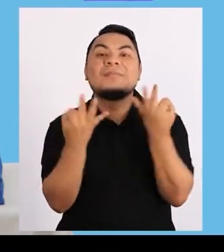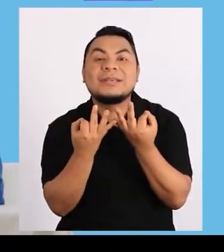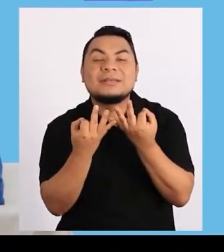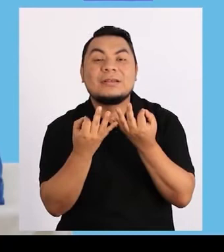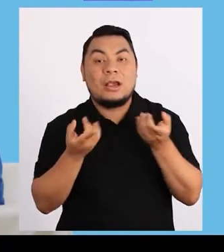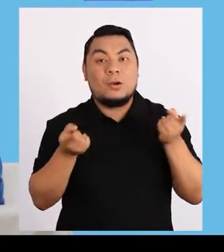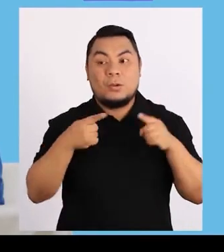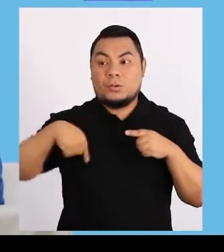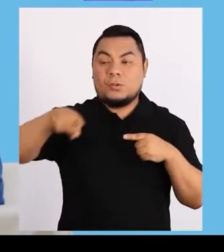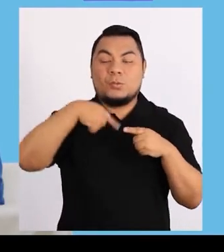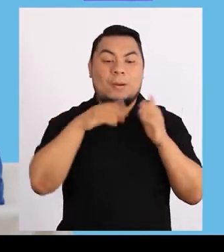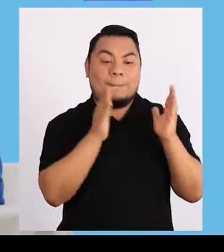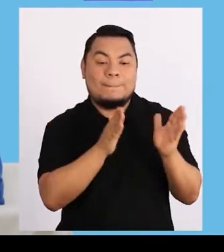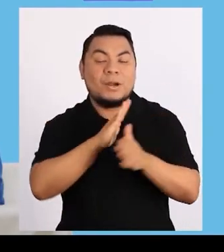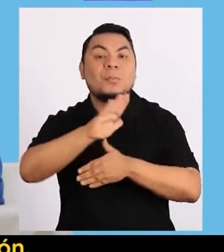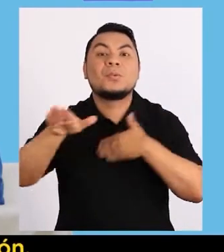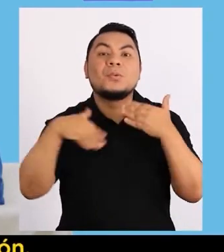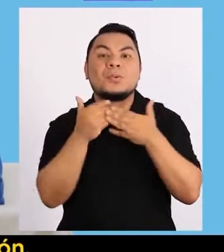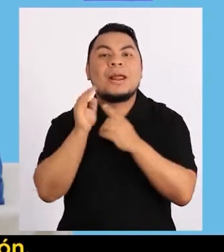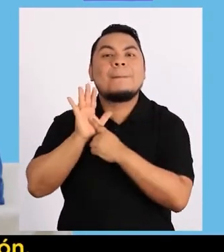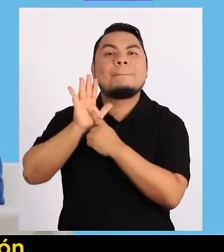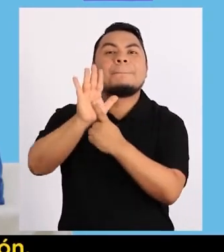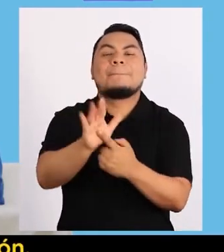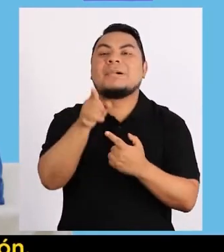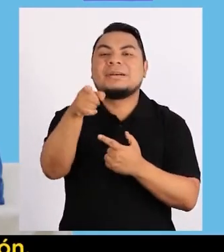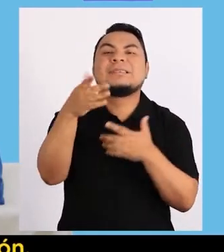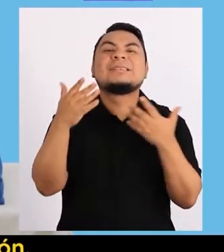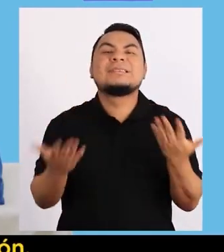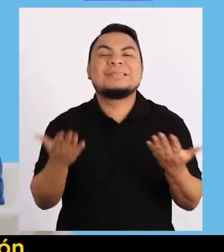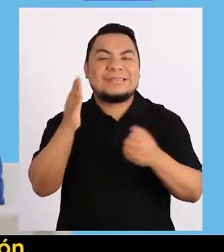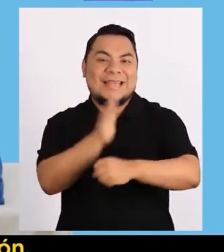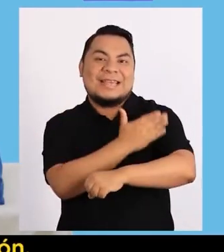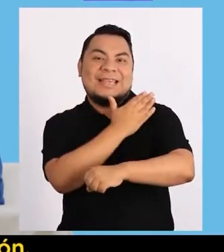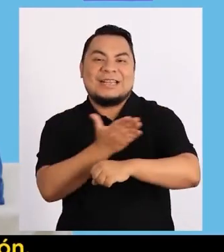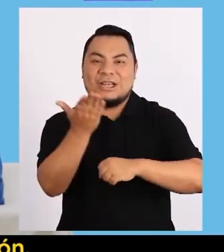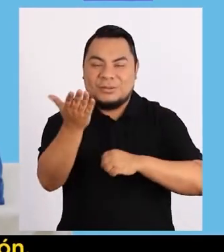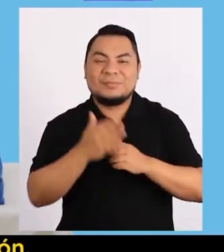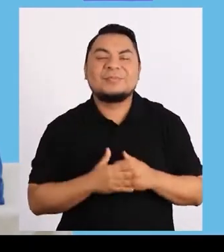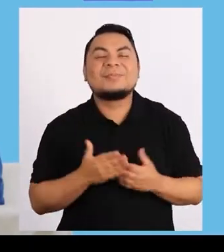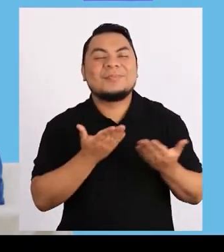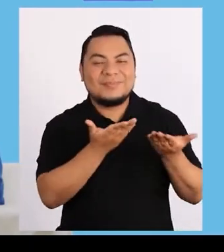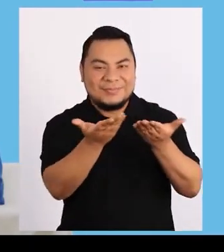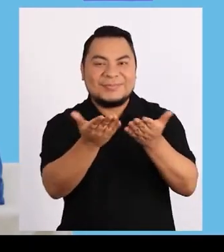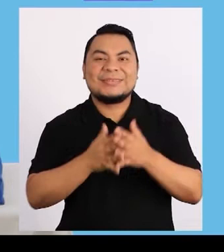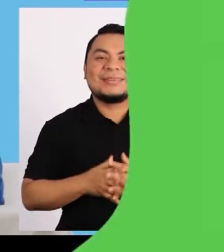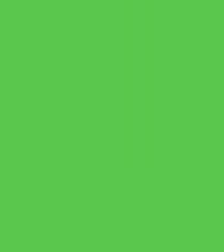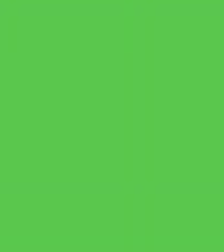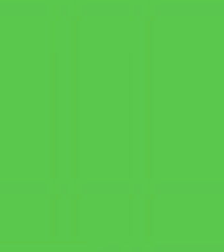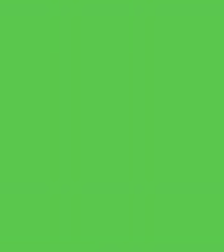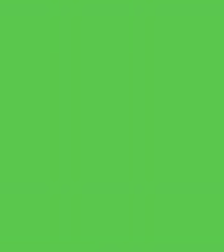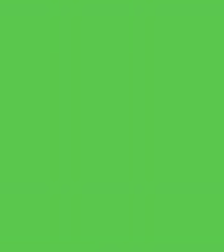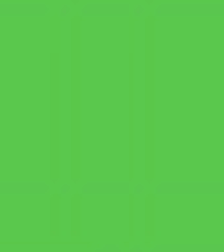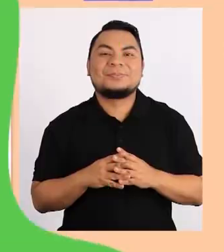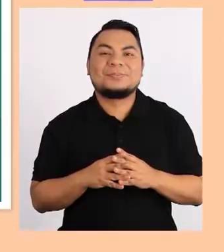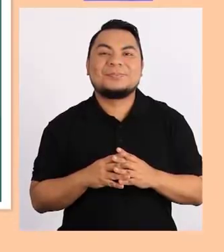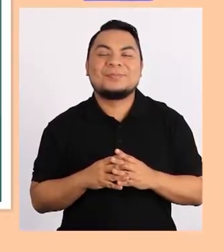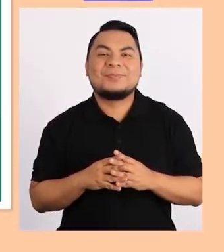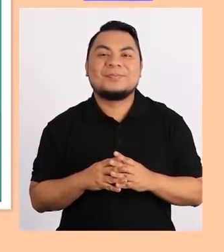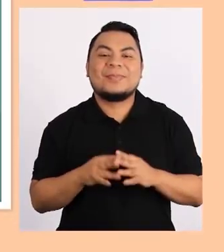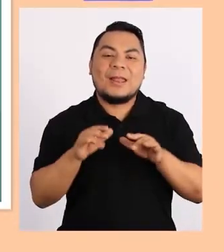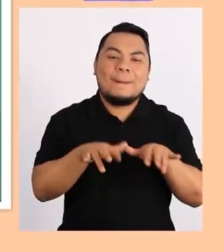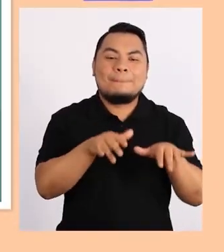Familias, mientras preparamos todo, les presentamos la siguiente canción. ¡Adelante!